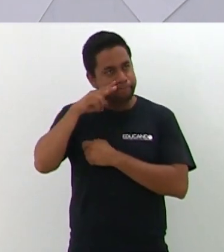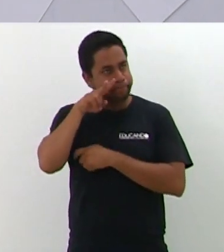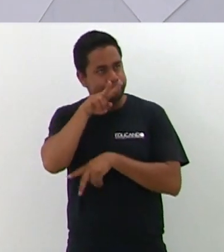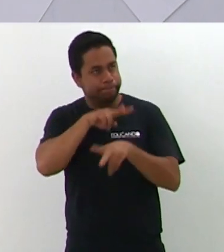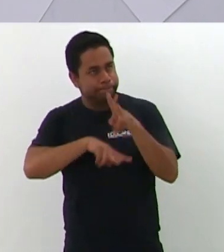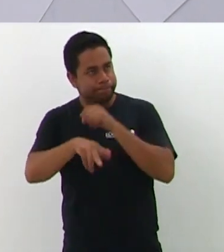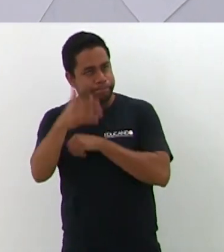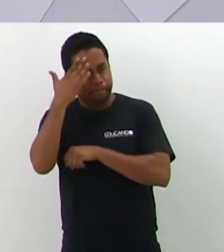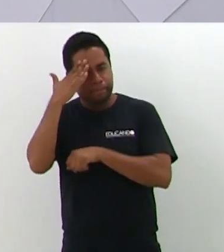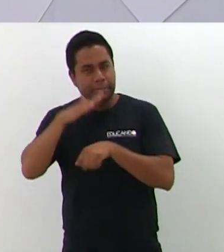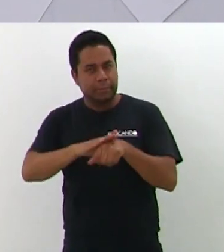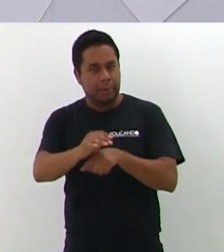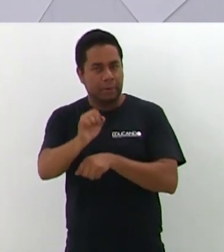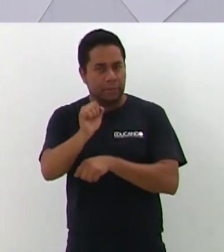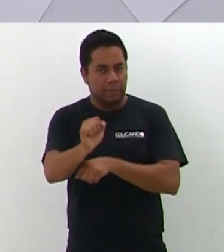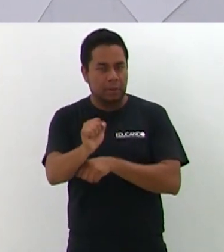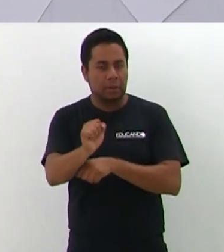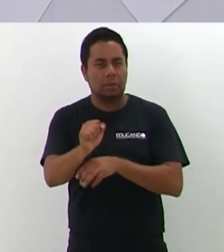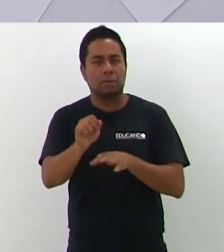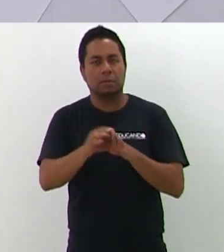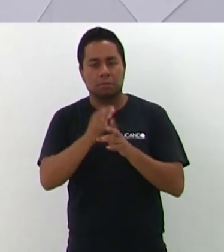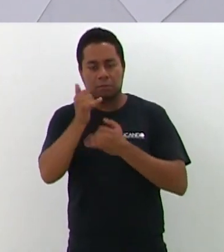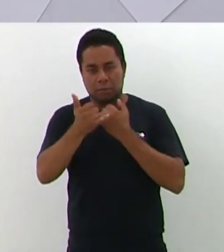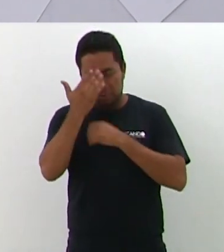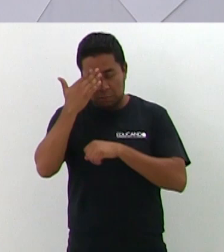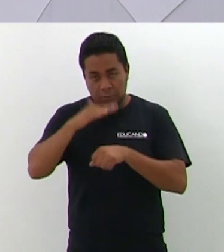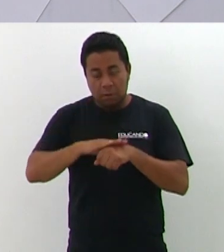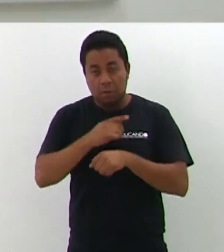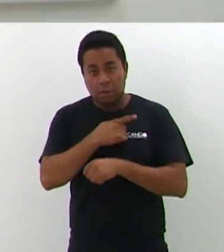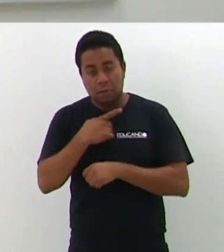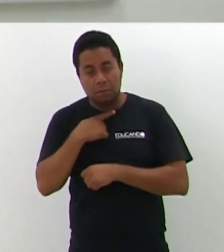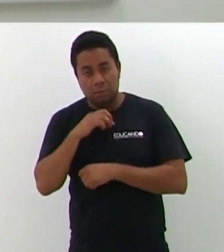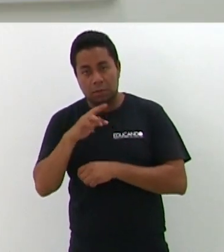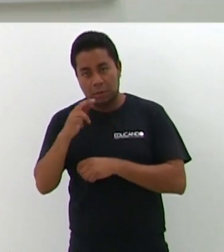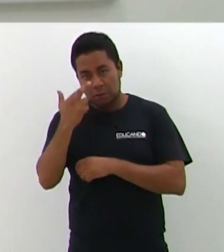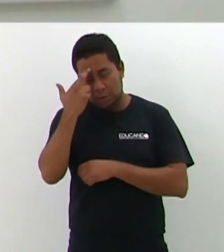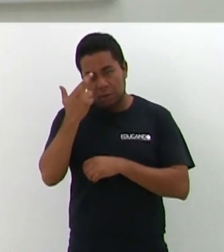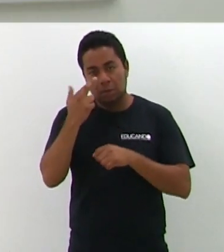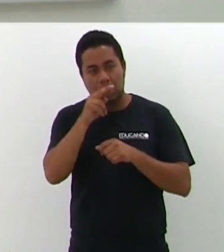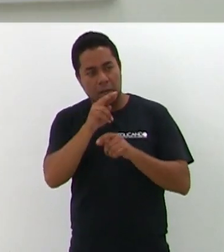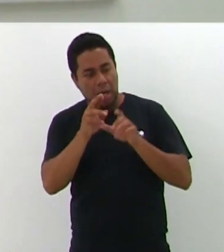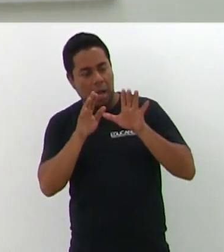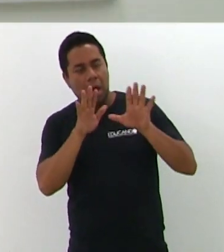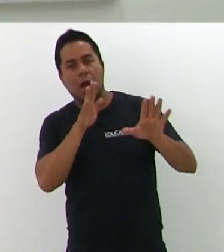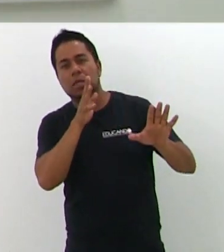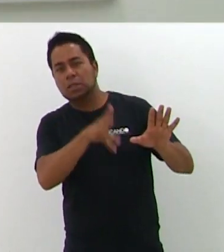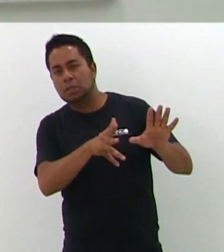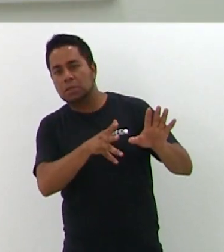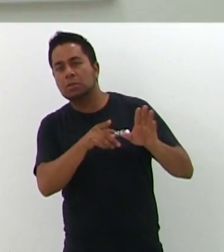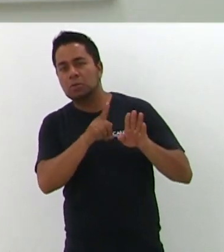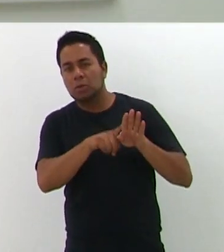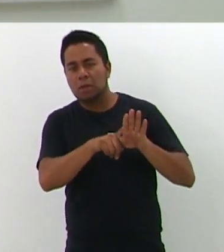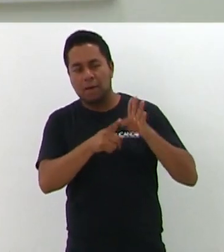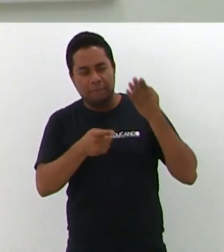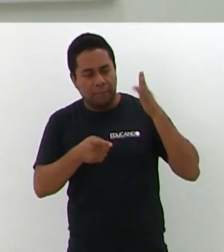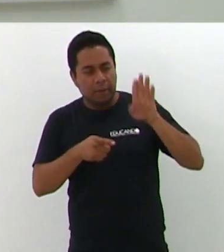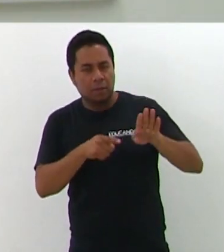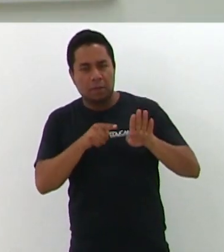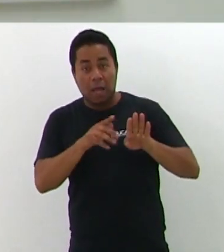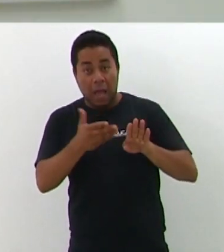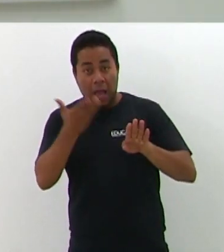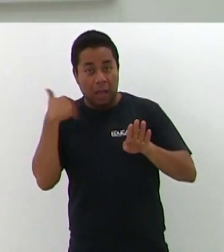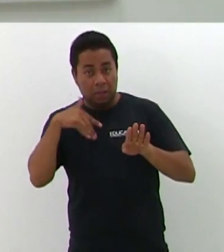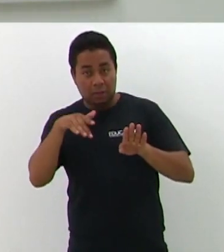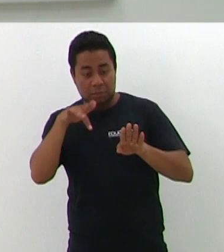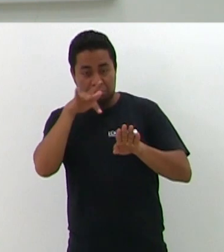observación y de memoria, porque tenemos, por eso llaman memorama. Tenemos que recordar en dónde quedó una ficha y observar si